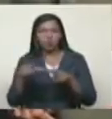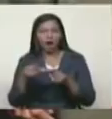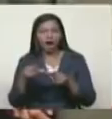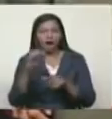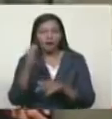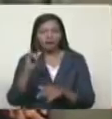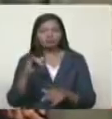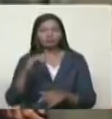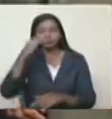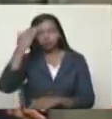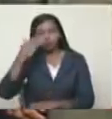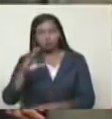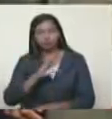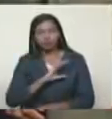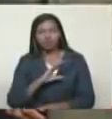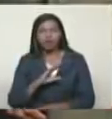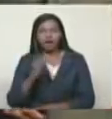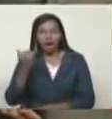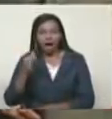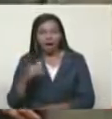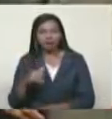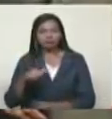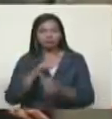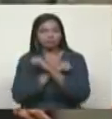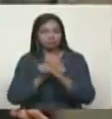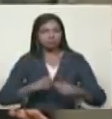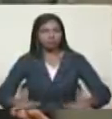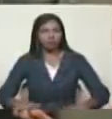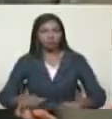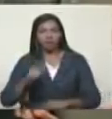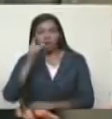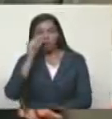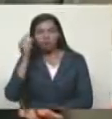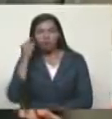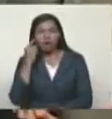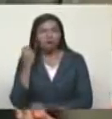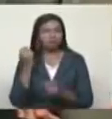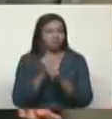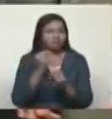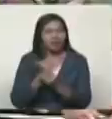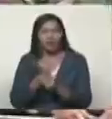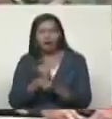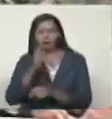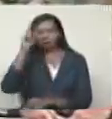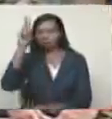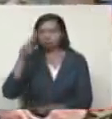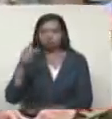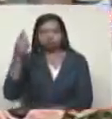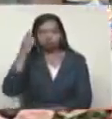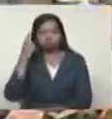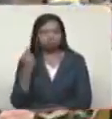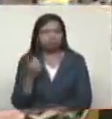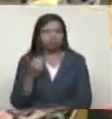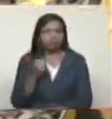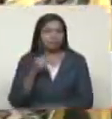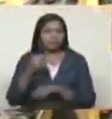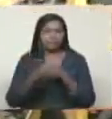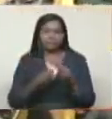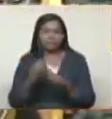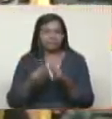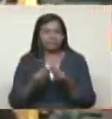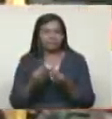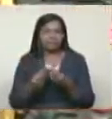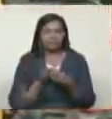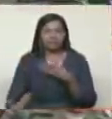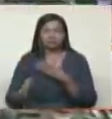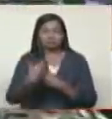soldados y soldadas, nuestros oficiales, oficialas, trabajando día a día para impedir los ilícitos que